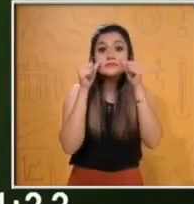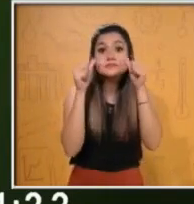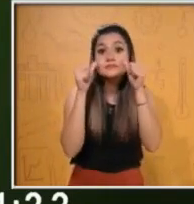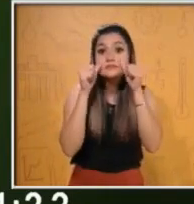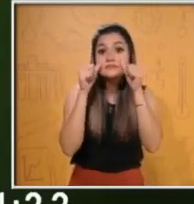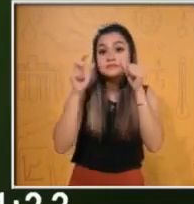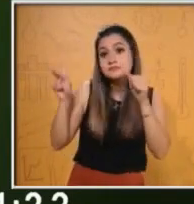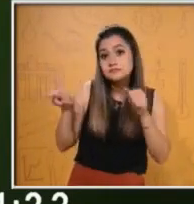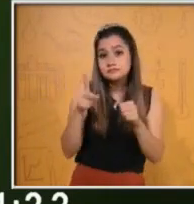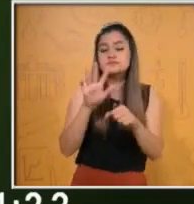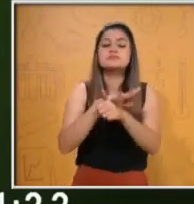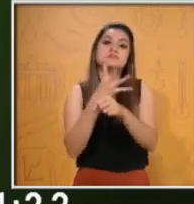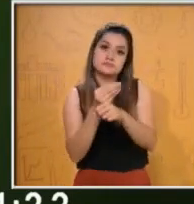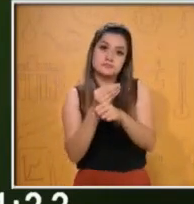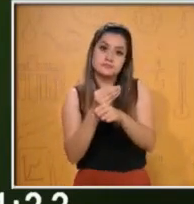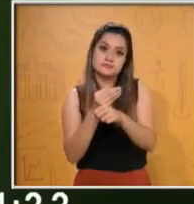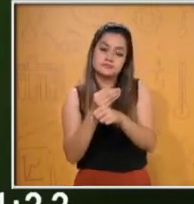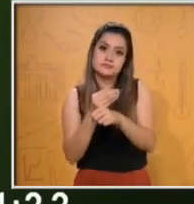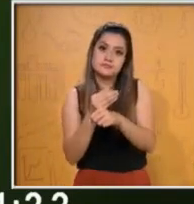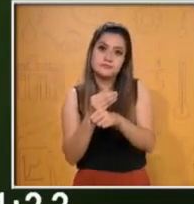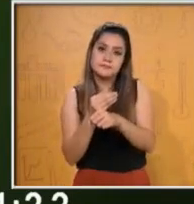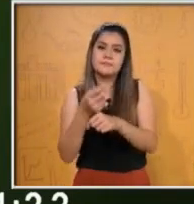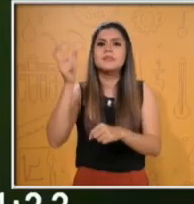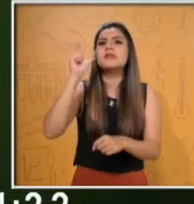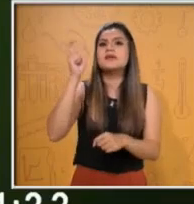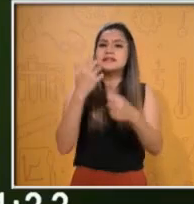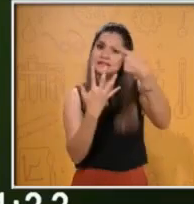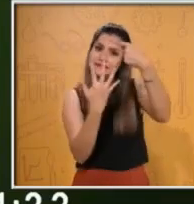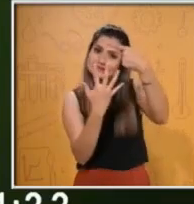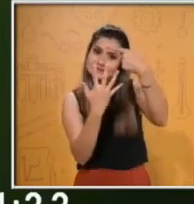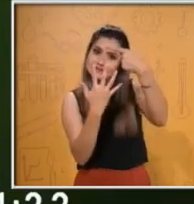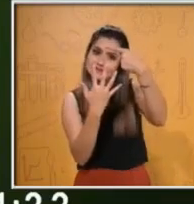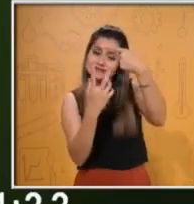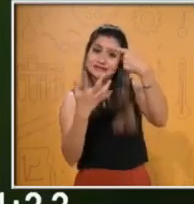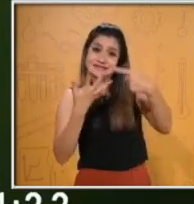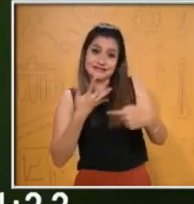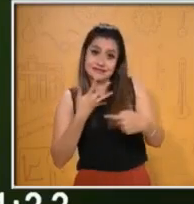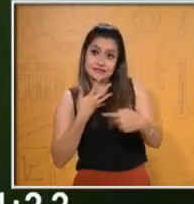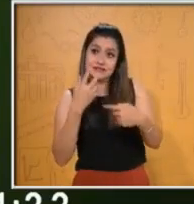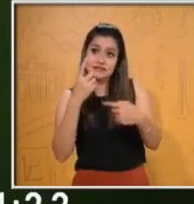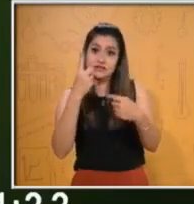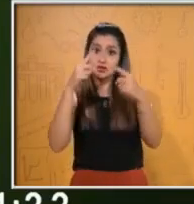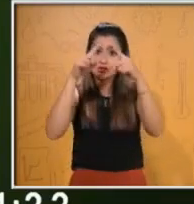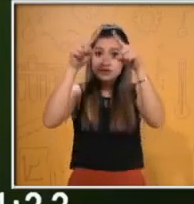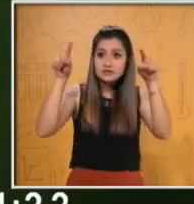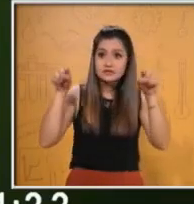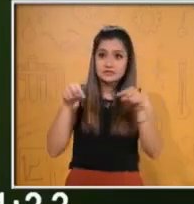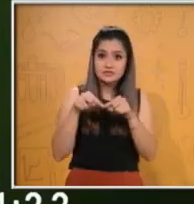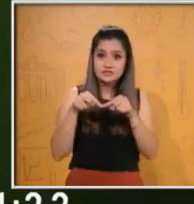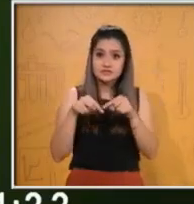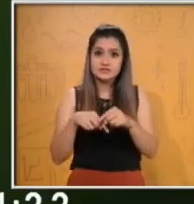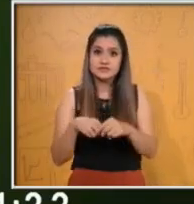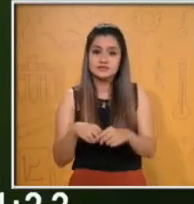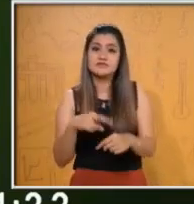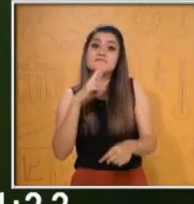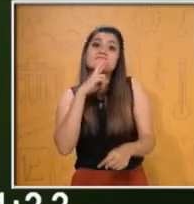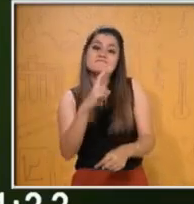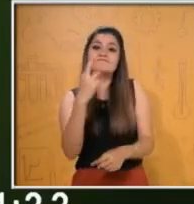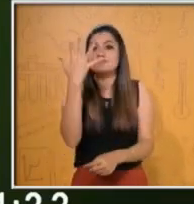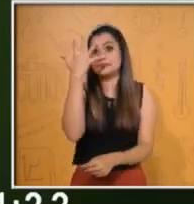La pregunta nuevamente es, ¿cuántos quintos tiene un entero? Y la respuesta es